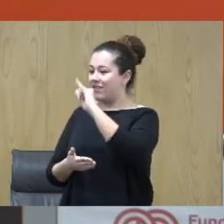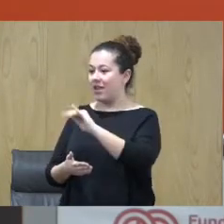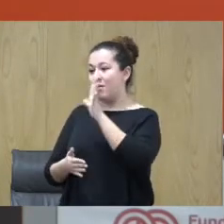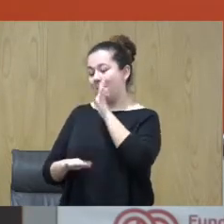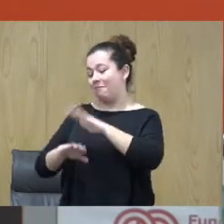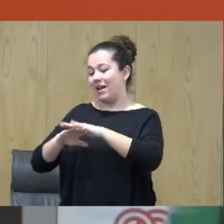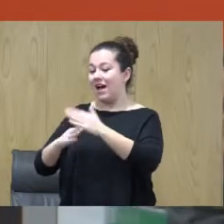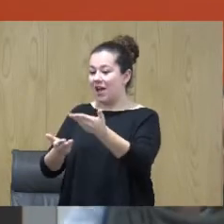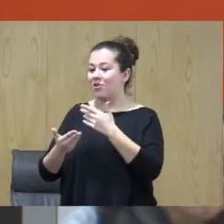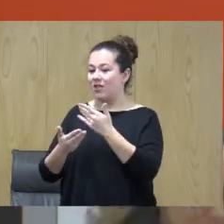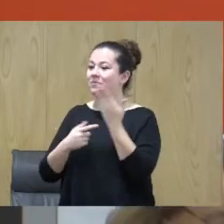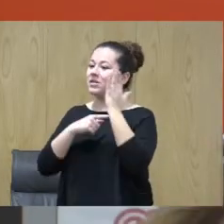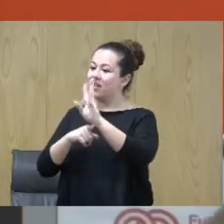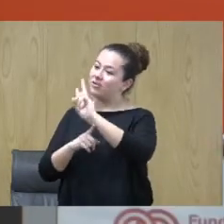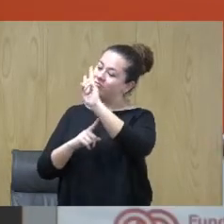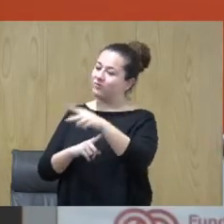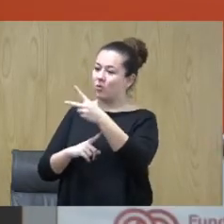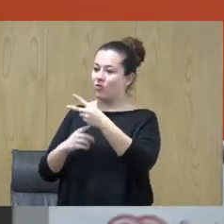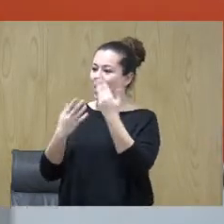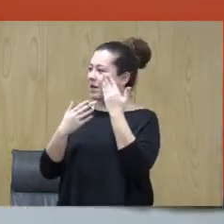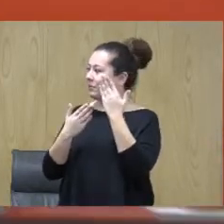parte, que vamos a hacerla muy breve. Sería